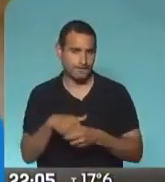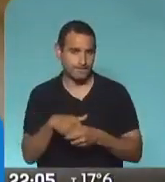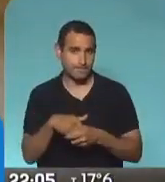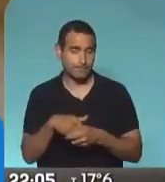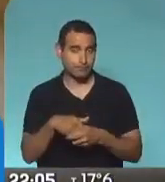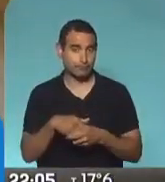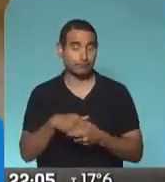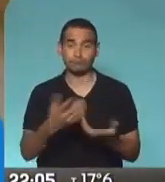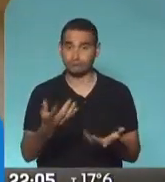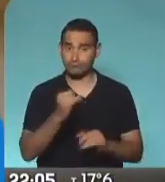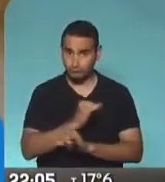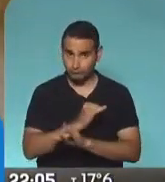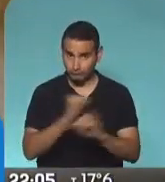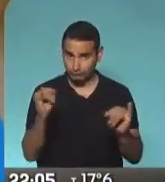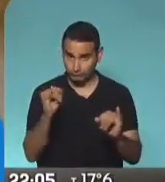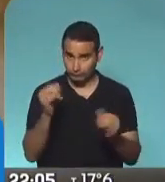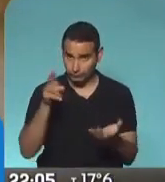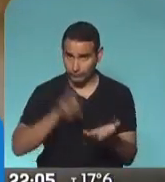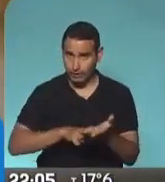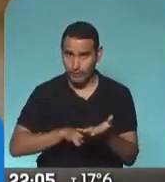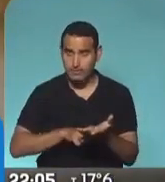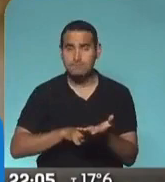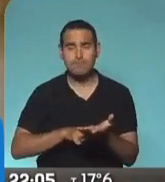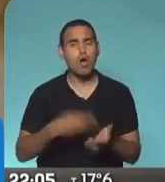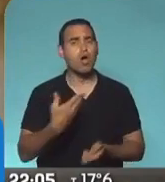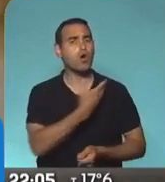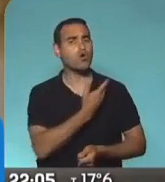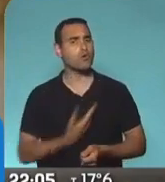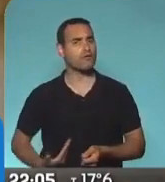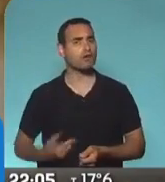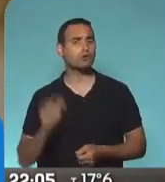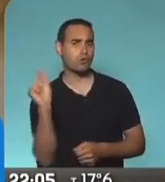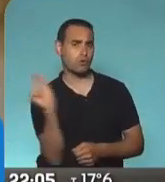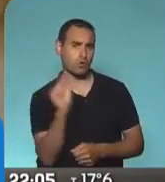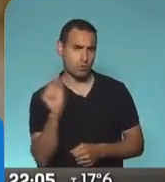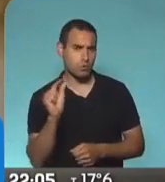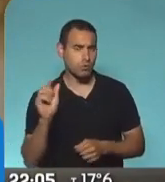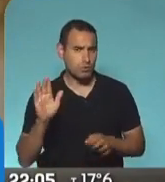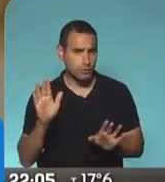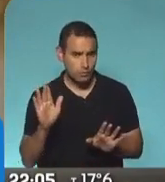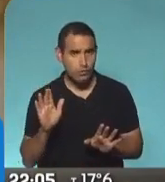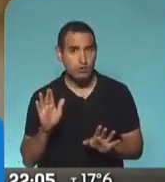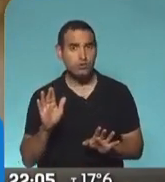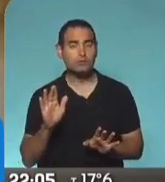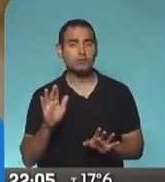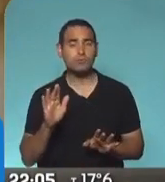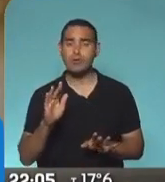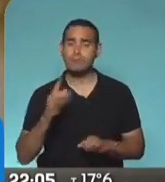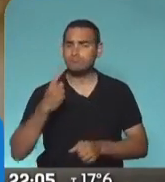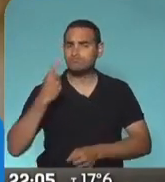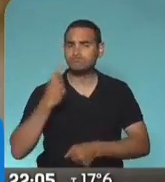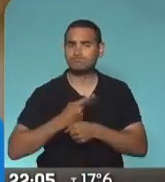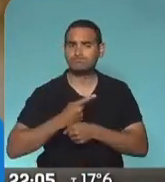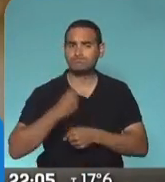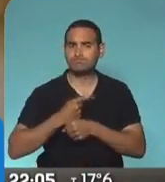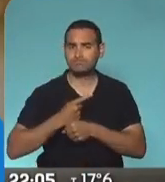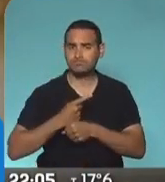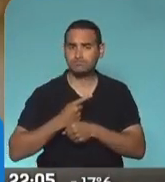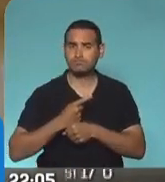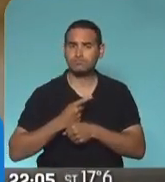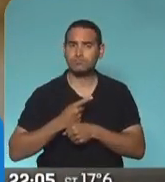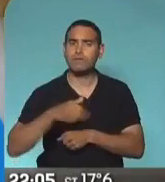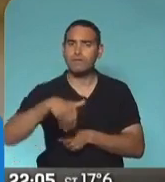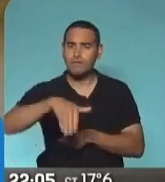sentado, una vez más, que este es un gobierno de transición que primeramente va